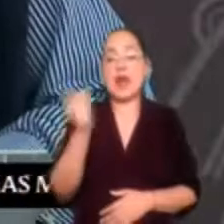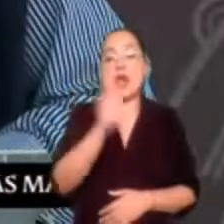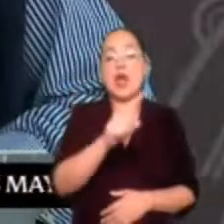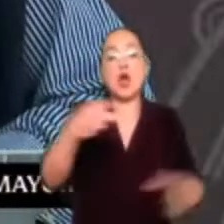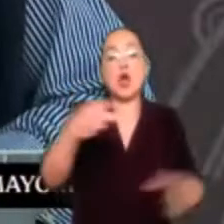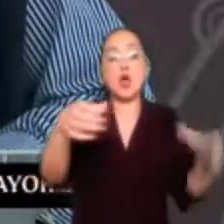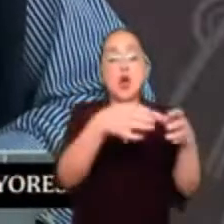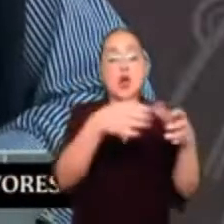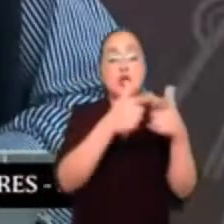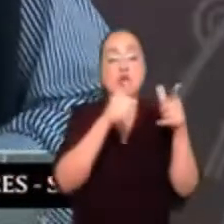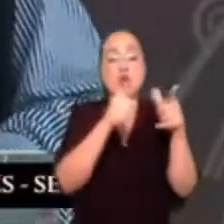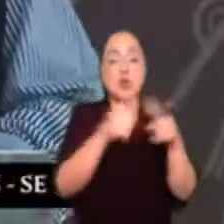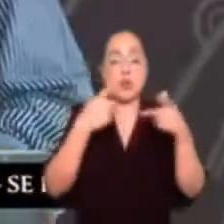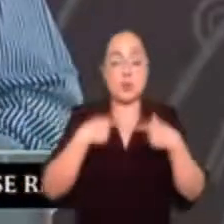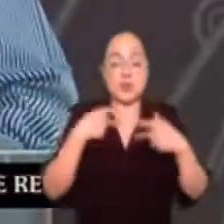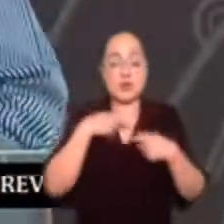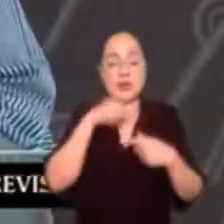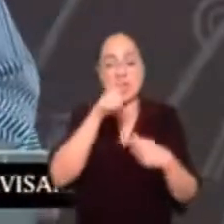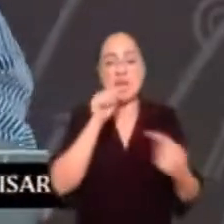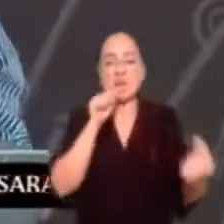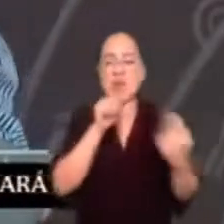han señalado y señalan